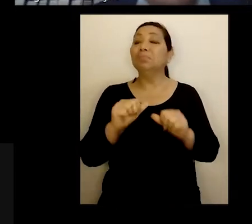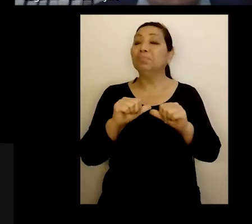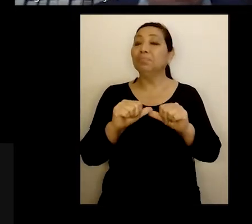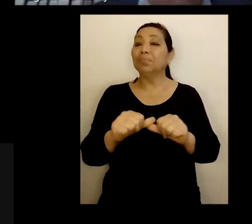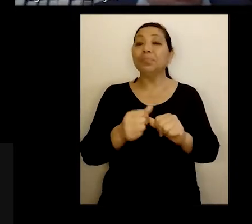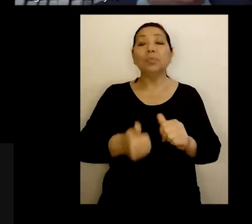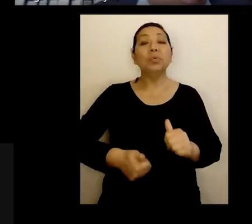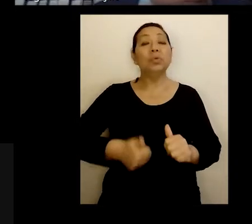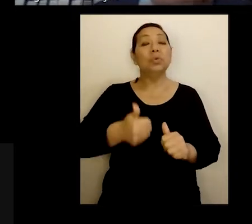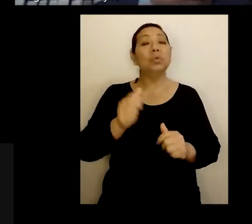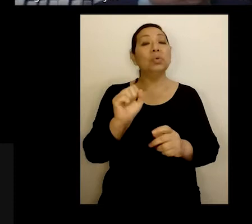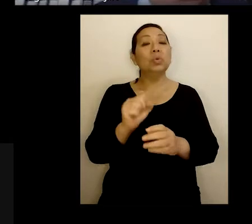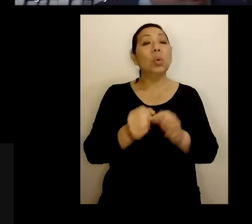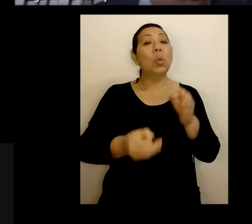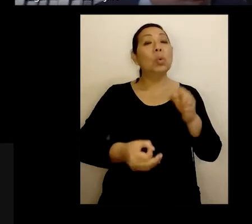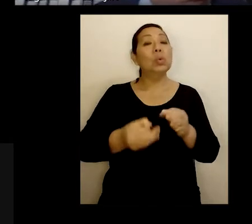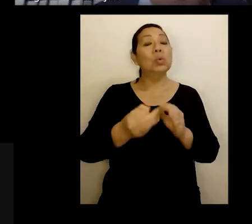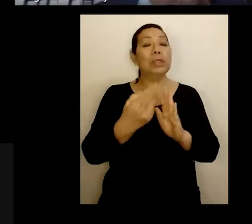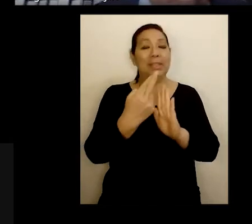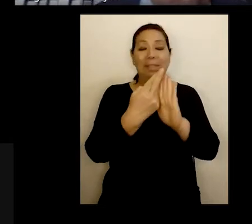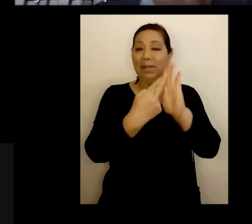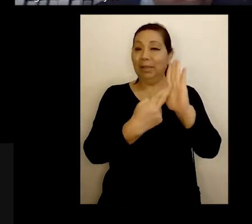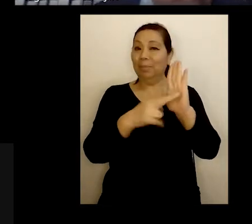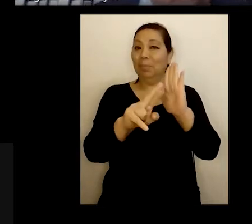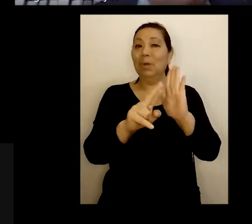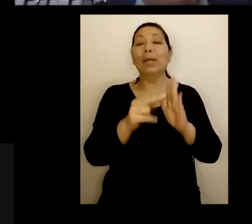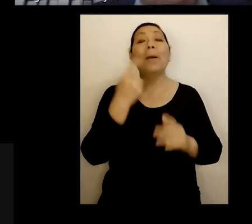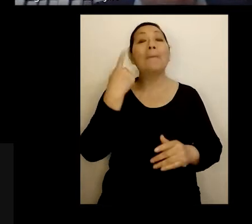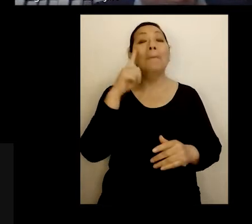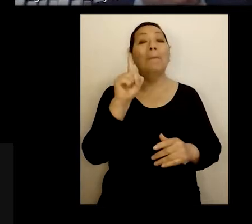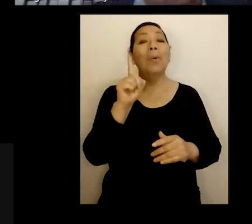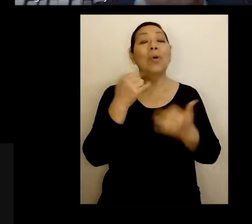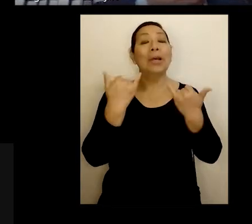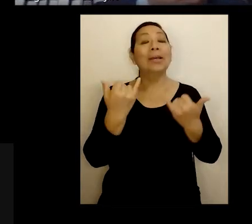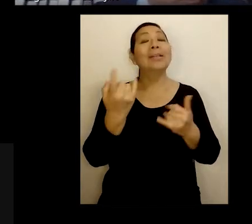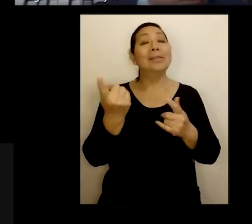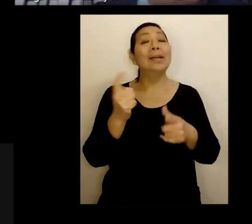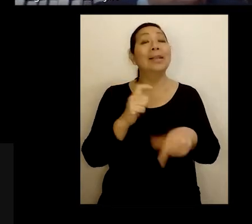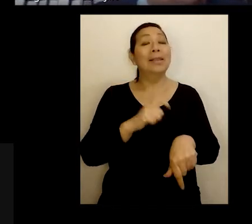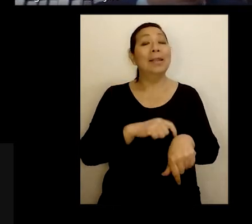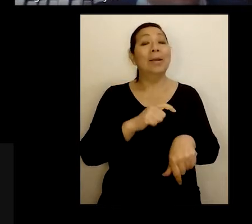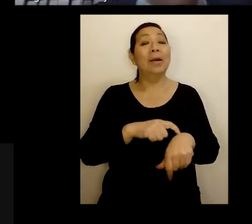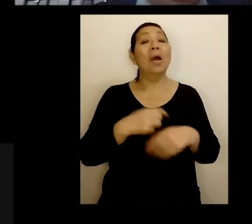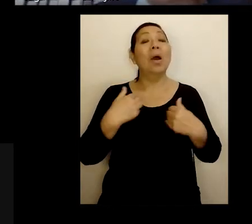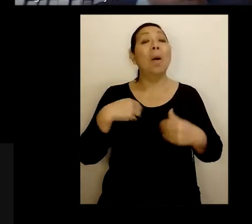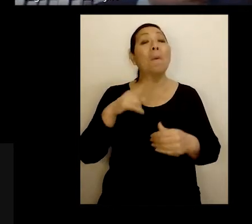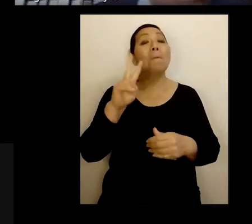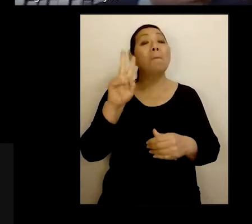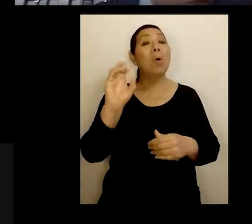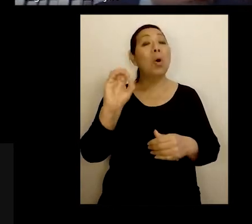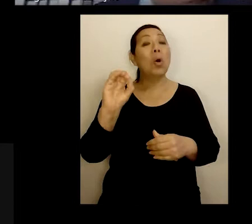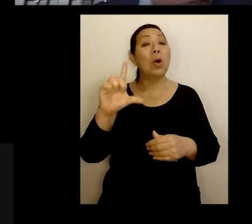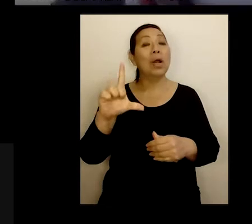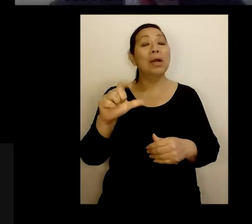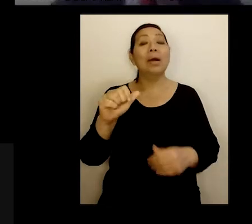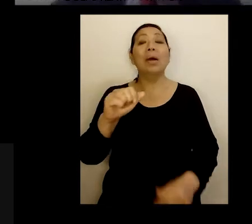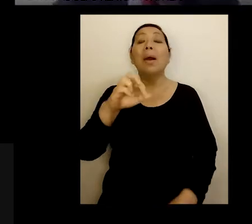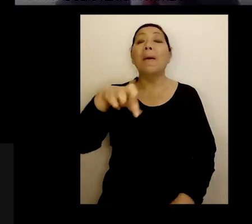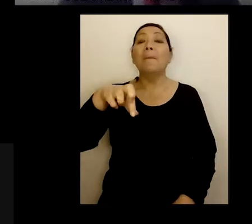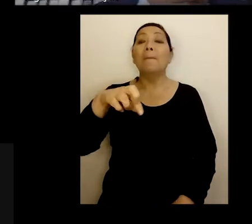Permanente de la Corte Suprema de Justicia de la República, integrada en ese entonces por los señores vocales supremos